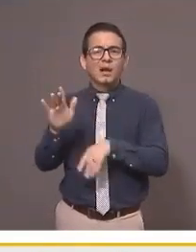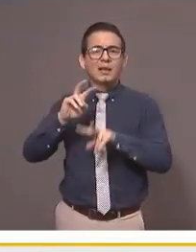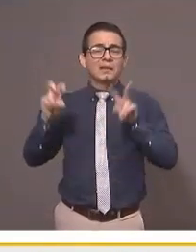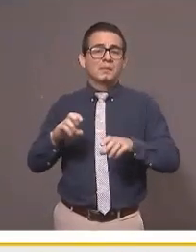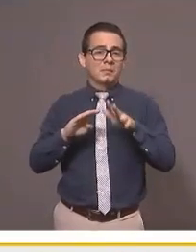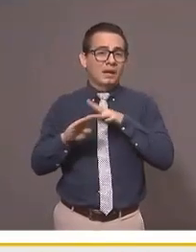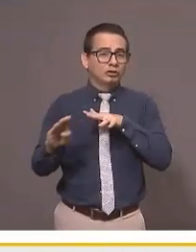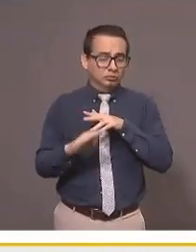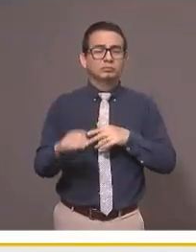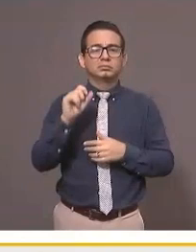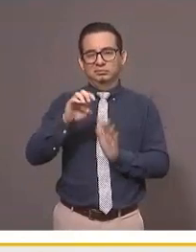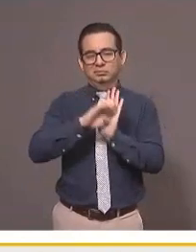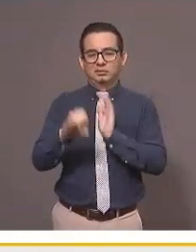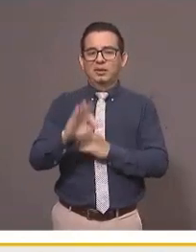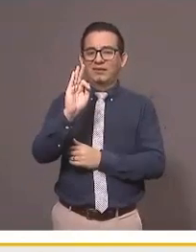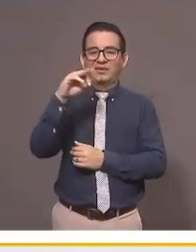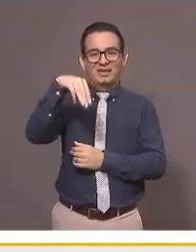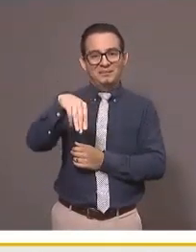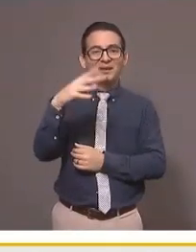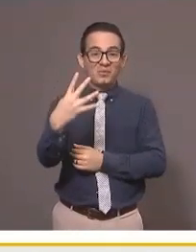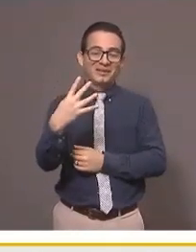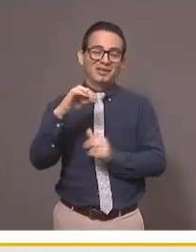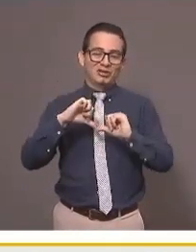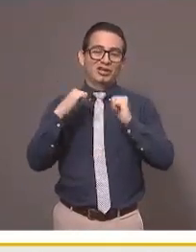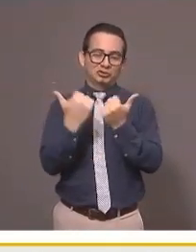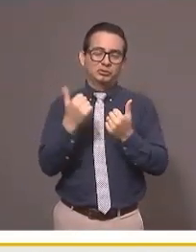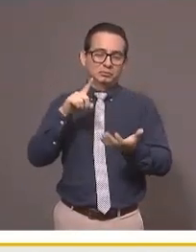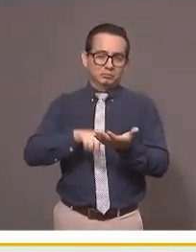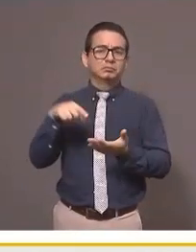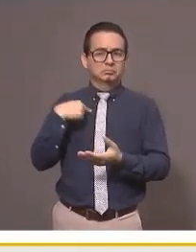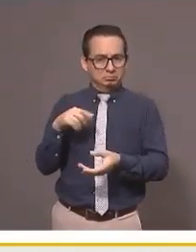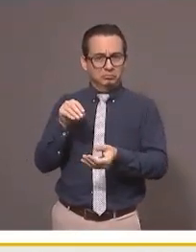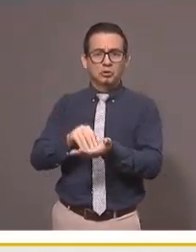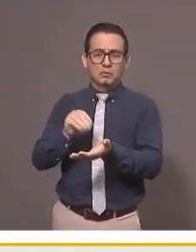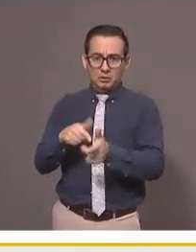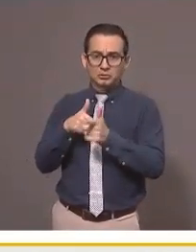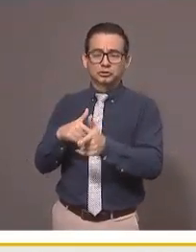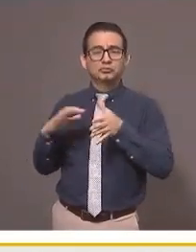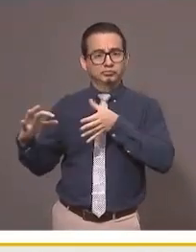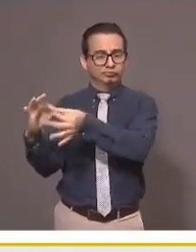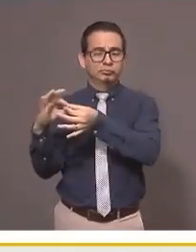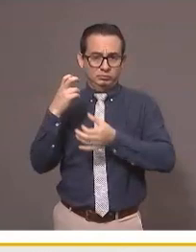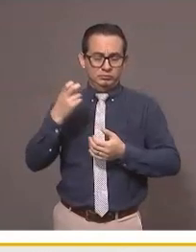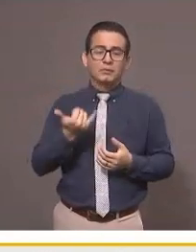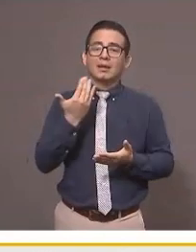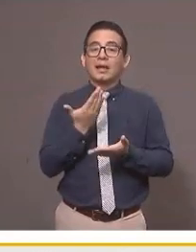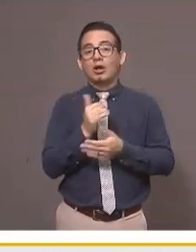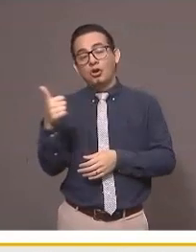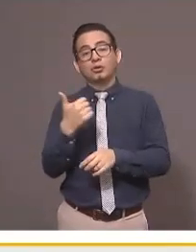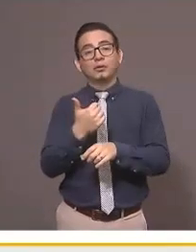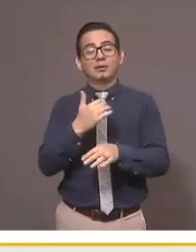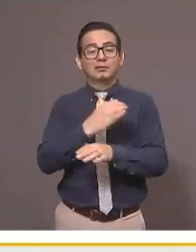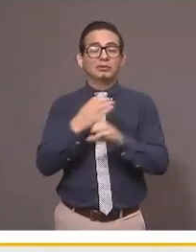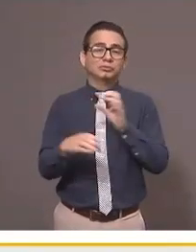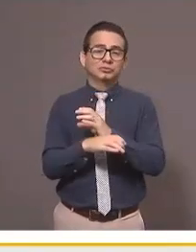tal es el caso de fm 4 con quien hemos estado trabajando y lo seguiremos haciendo y por supuesto también una